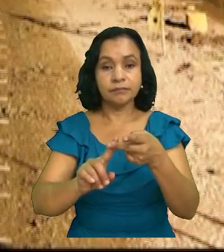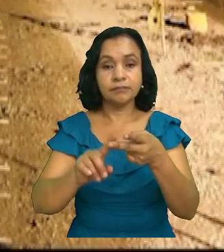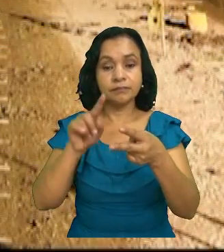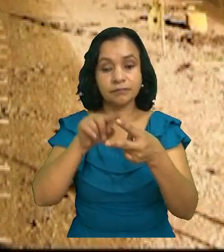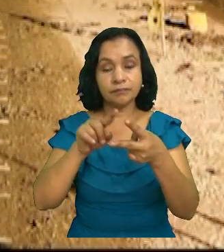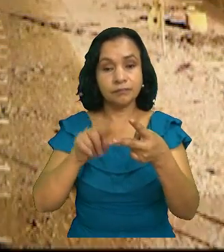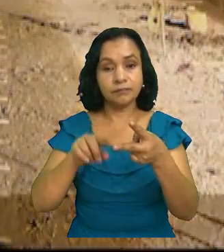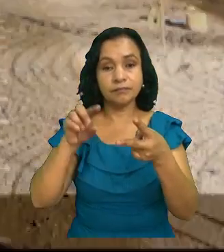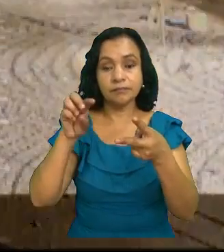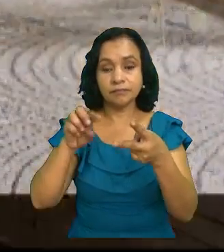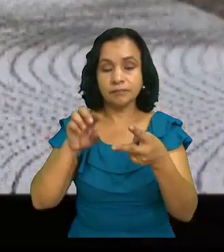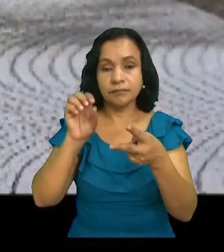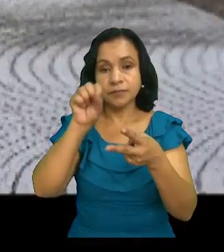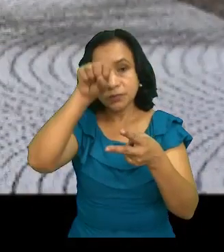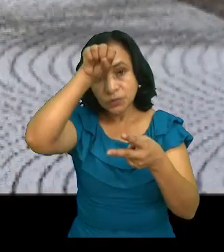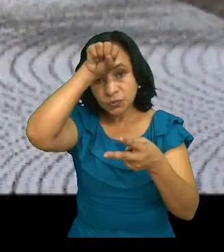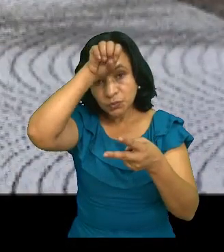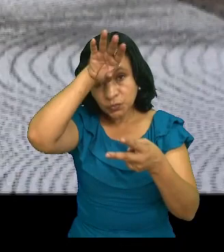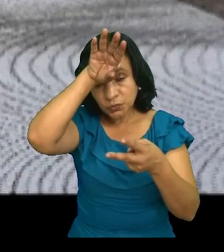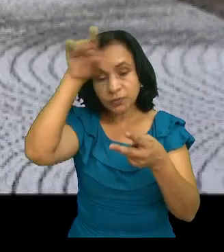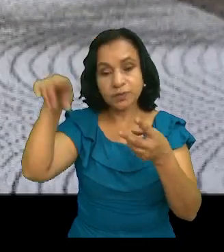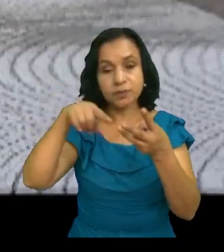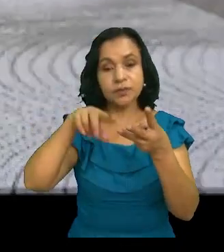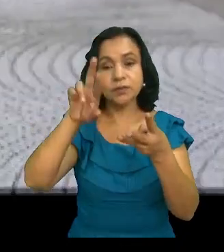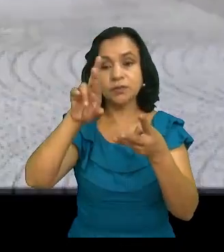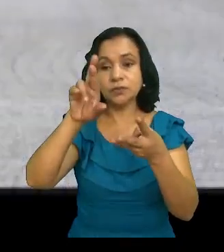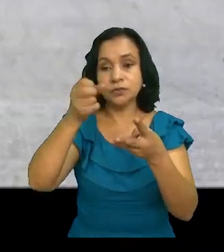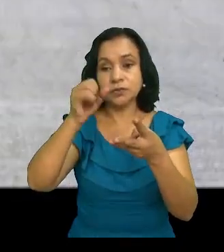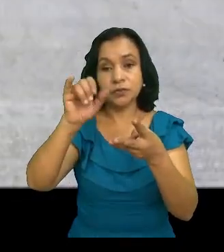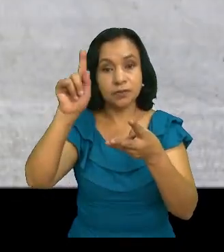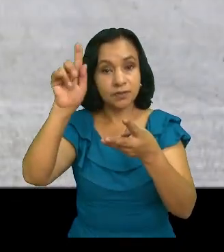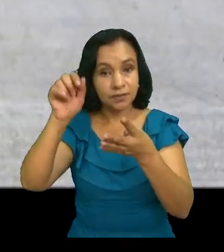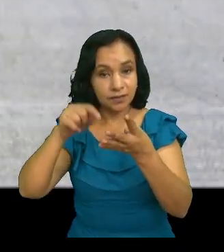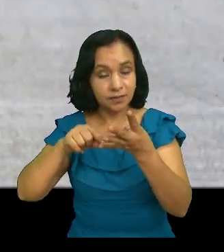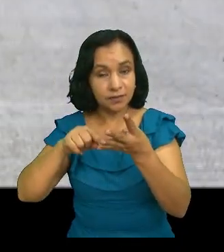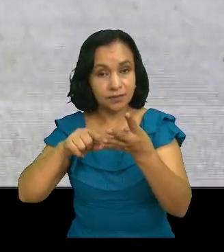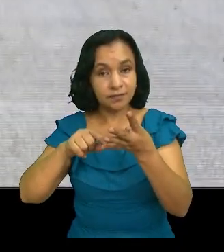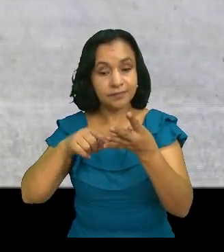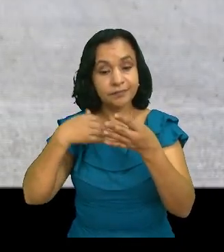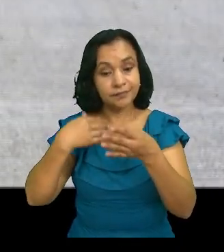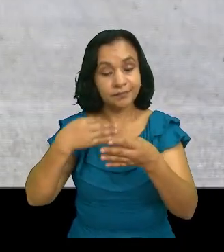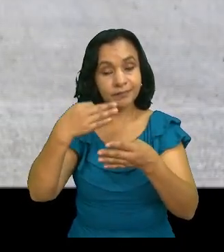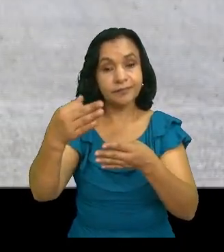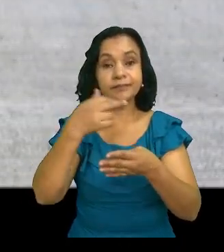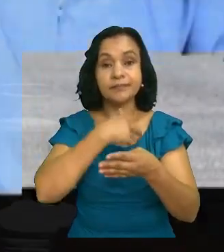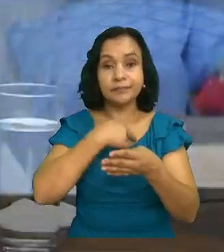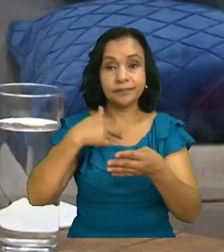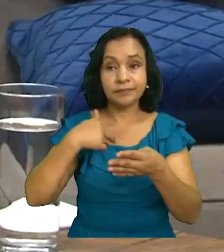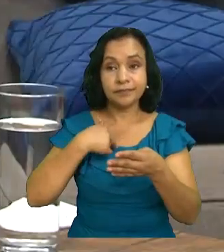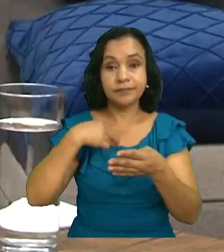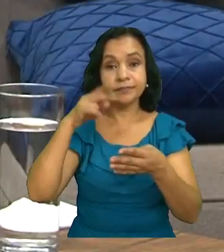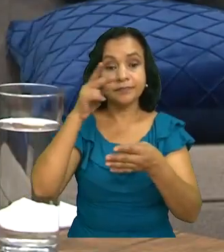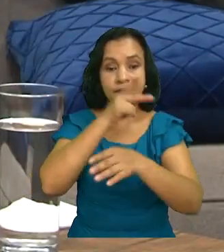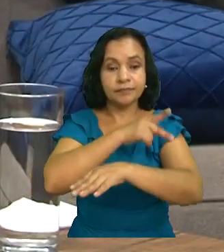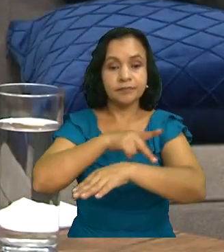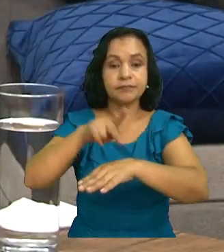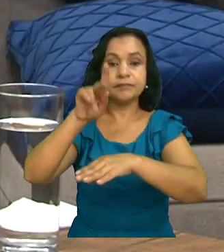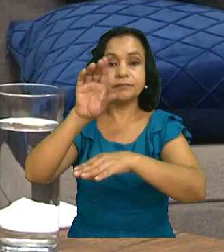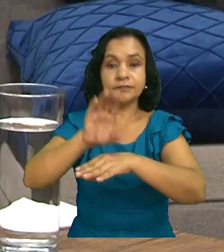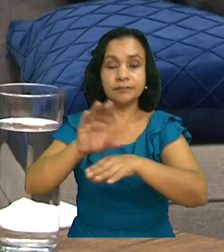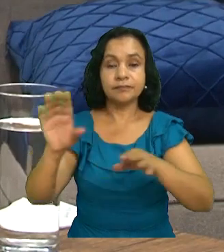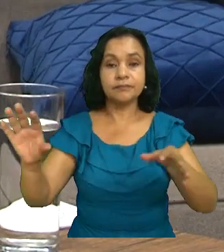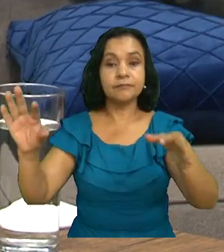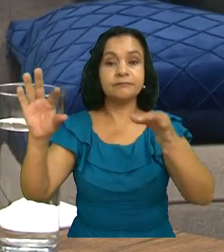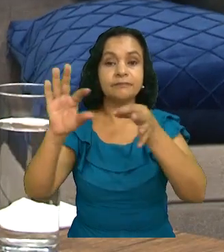después Mulucucú y Ciuna, luego Rosita, y en el mediano y largo plazo hasta Puerto Cabezas y